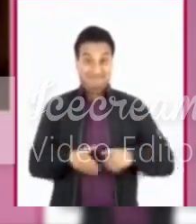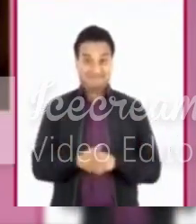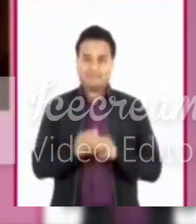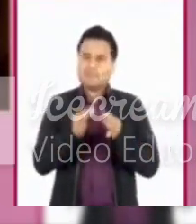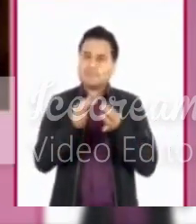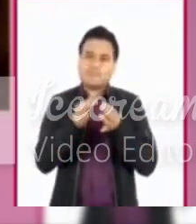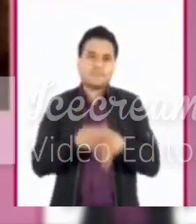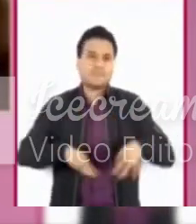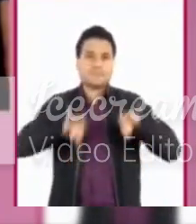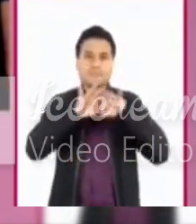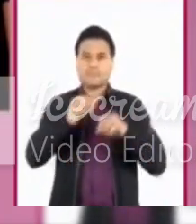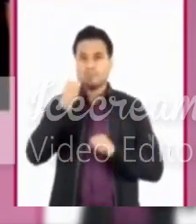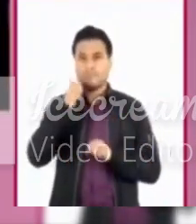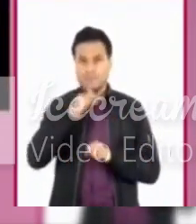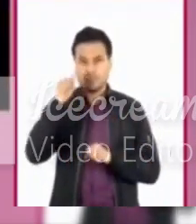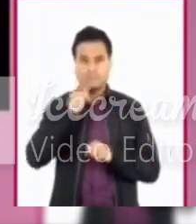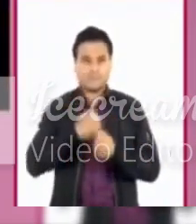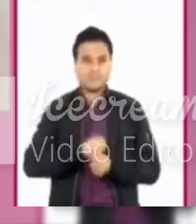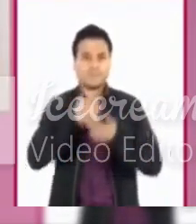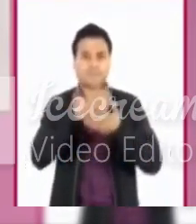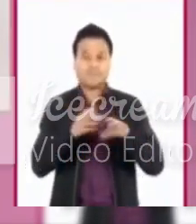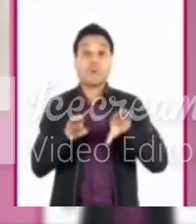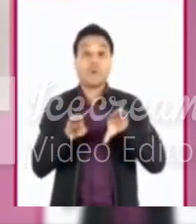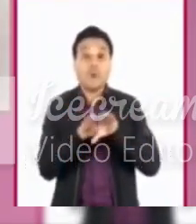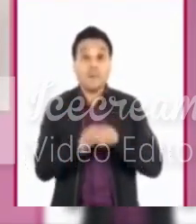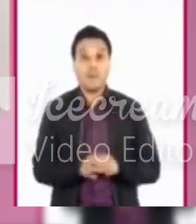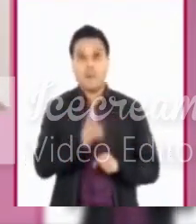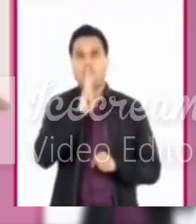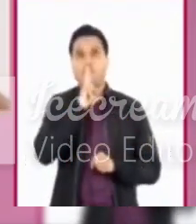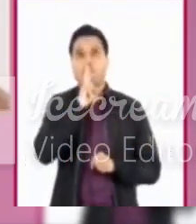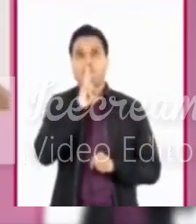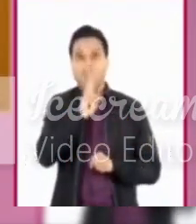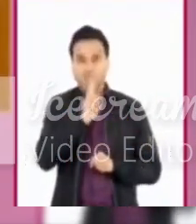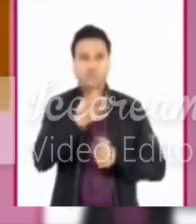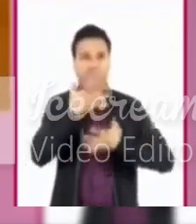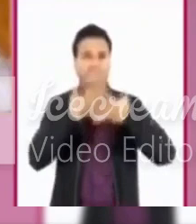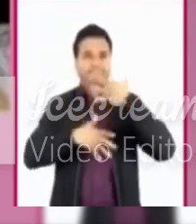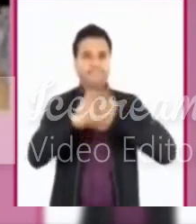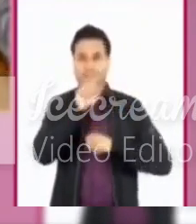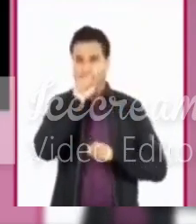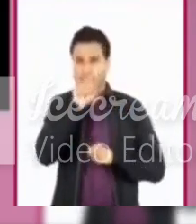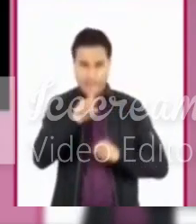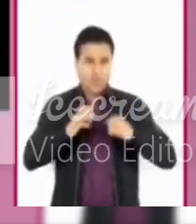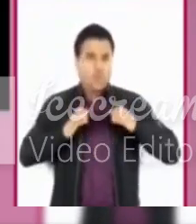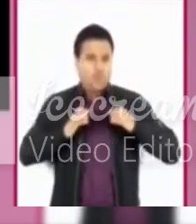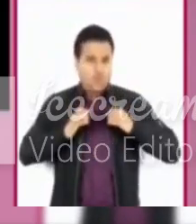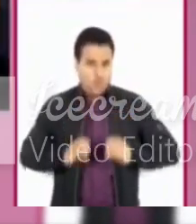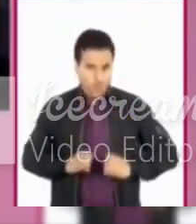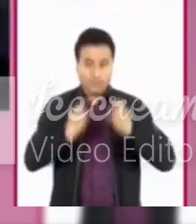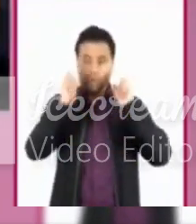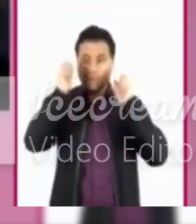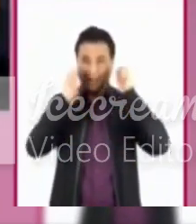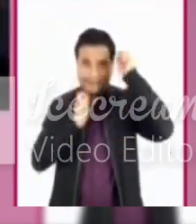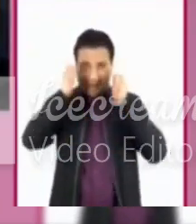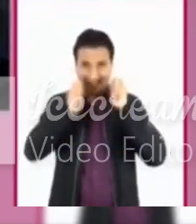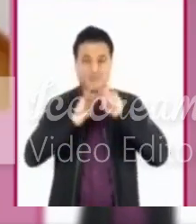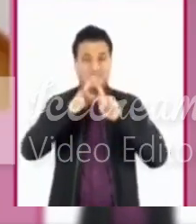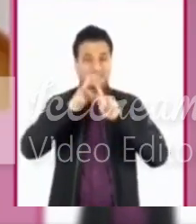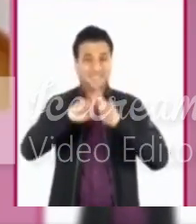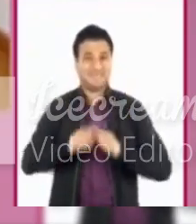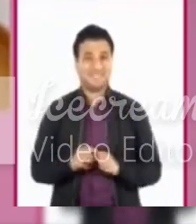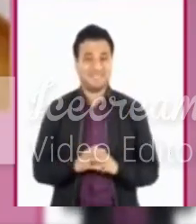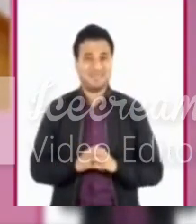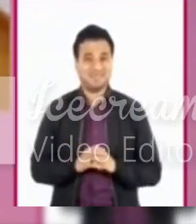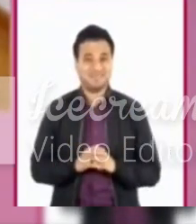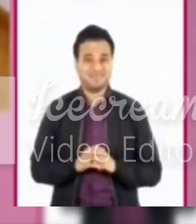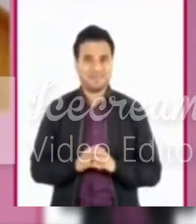tan importante la expresión por medio de la voz como a través de los movimientos corporales y los gestos faciales.